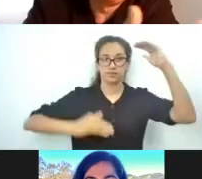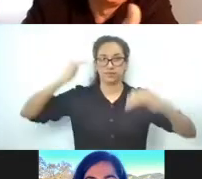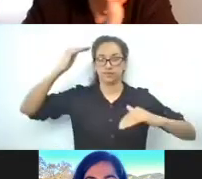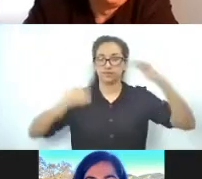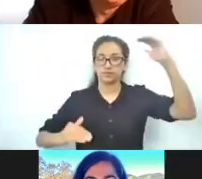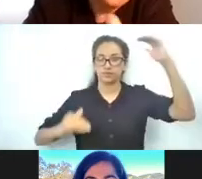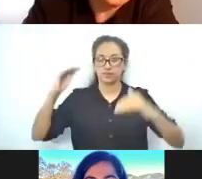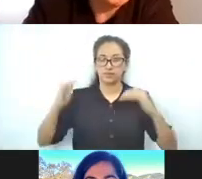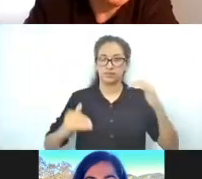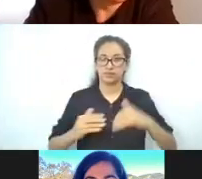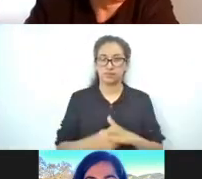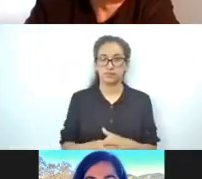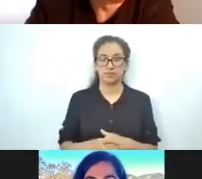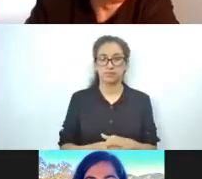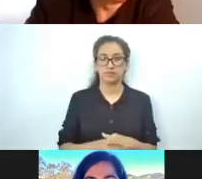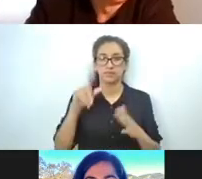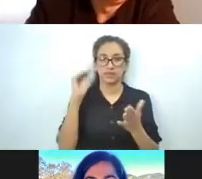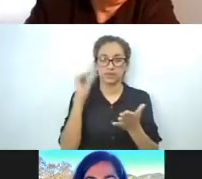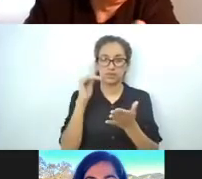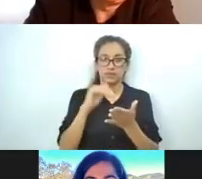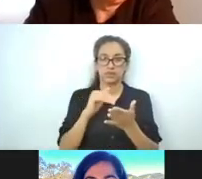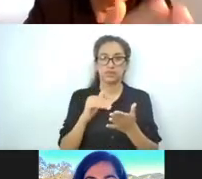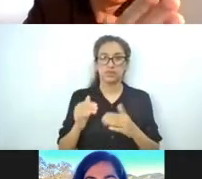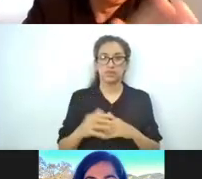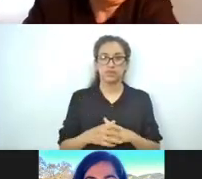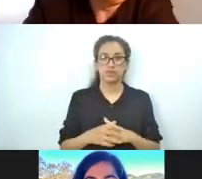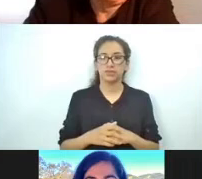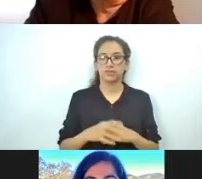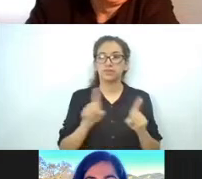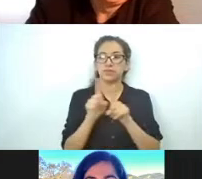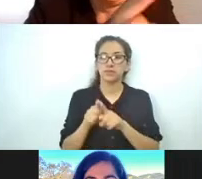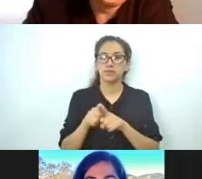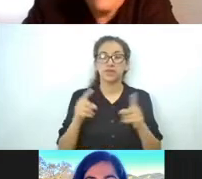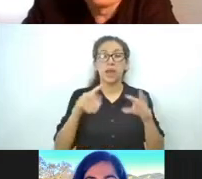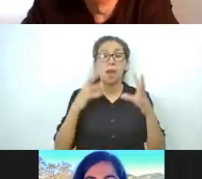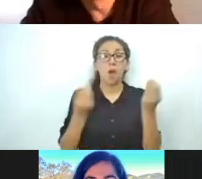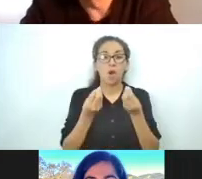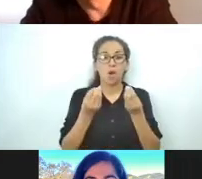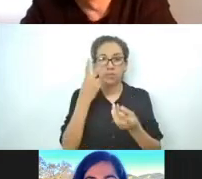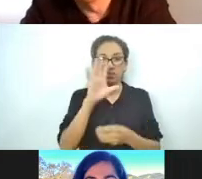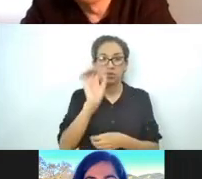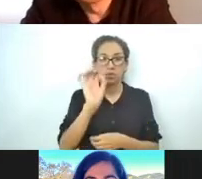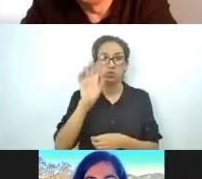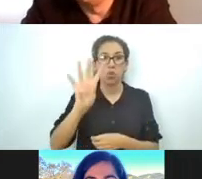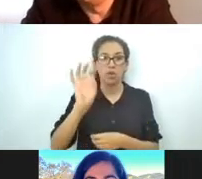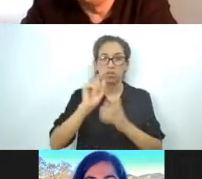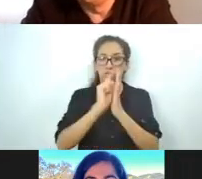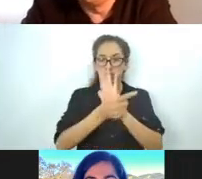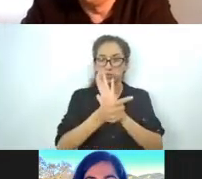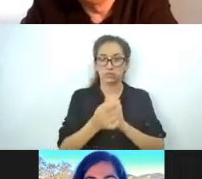es un estudio a través del cual se calculó el tiempo, en el cual el tiempo medio es de 5.4 minutos,